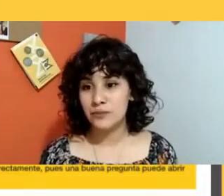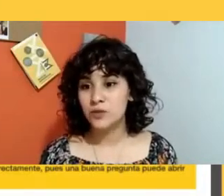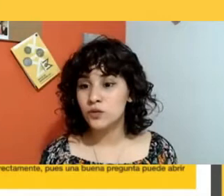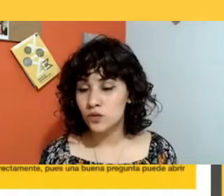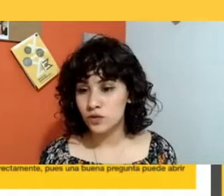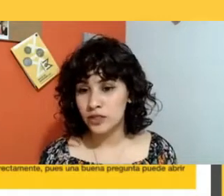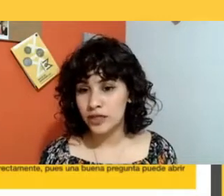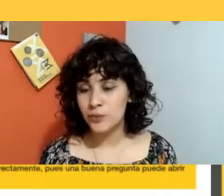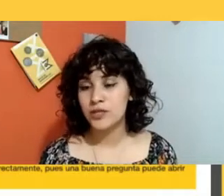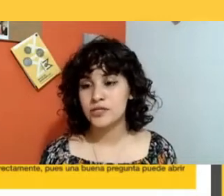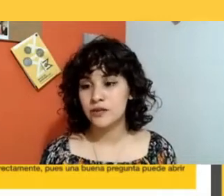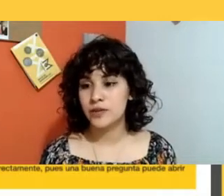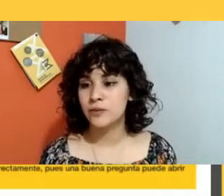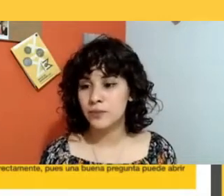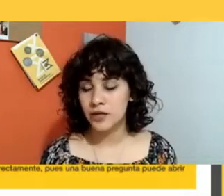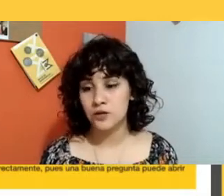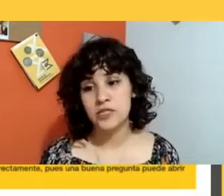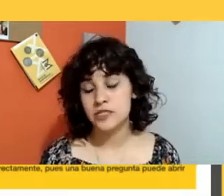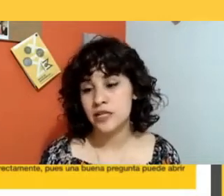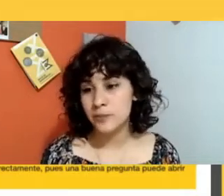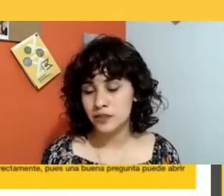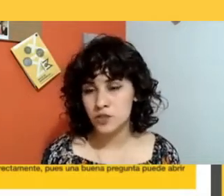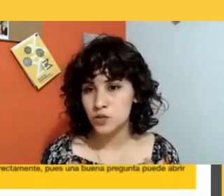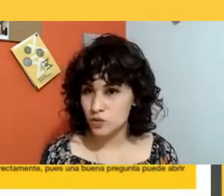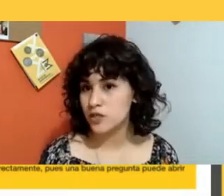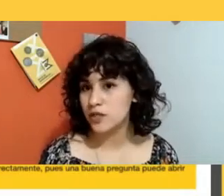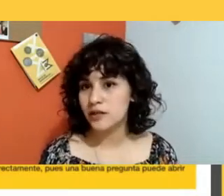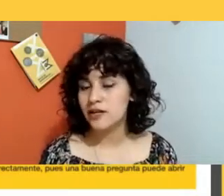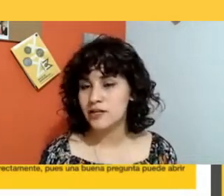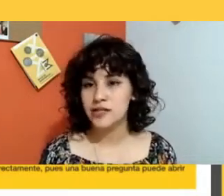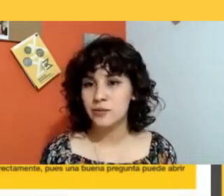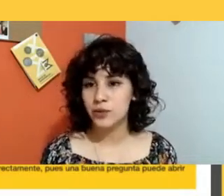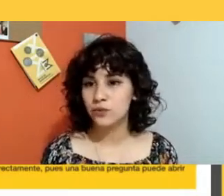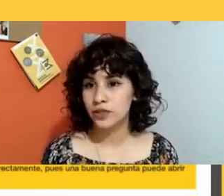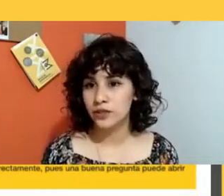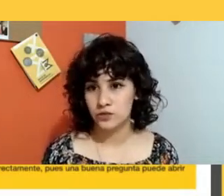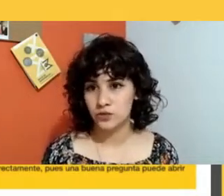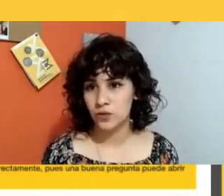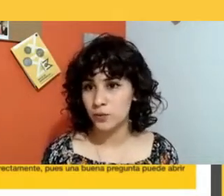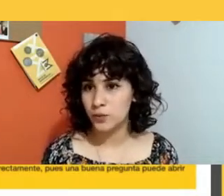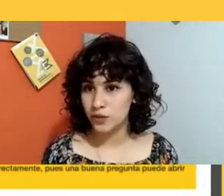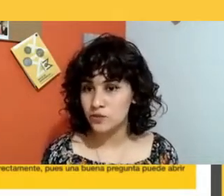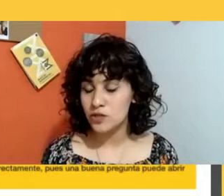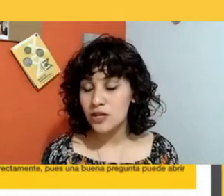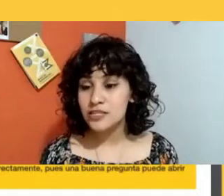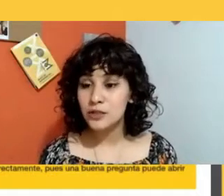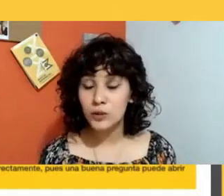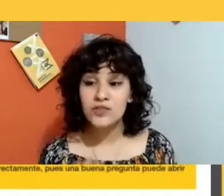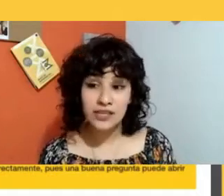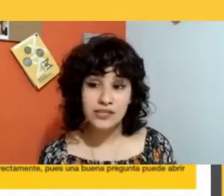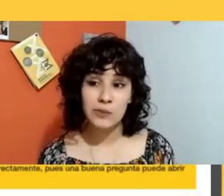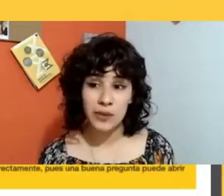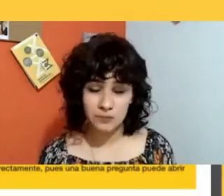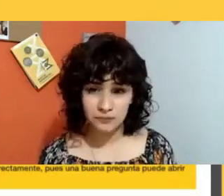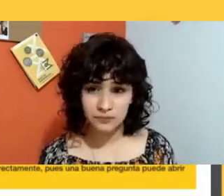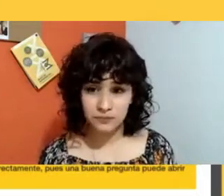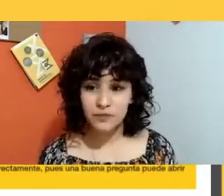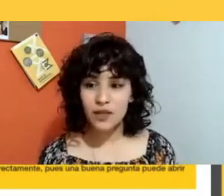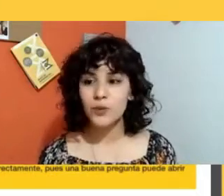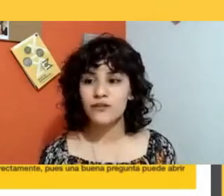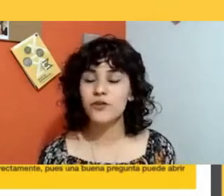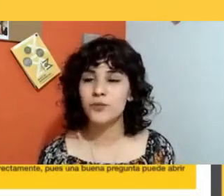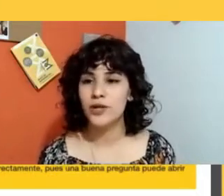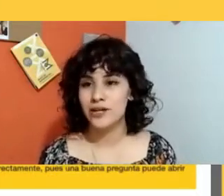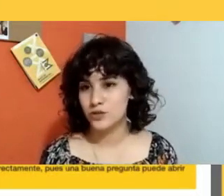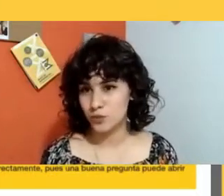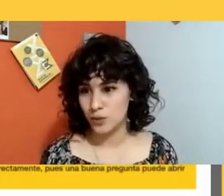cartilla metodológica puede servir para no necesariamente solo seguir la lista de preguntas que nosotros proponemos, sino que ustedes también